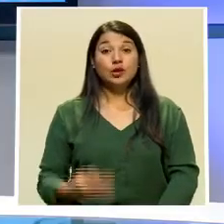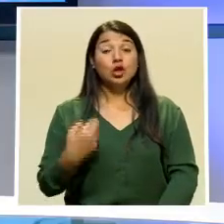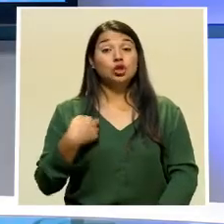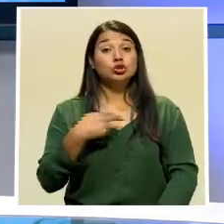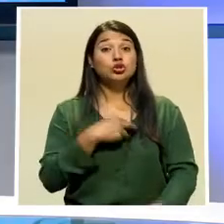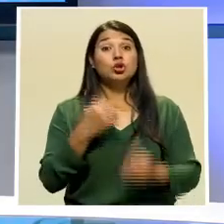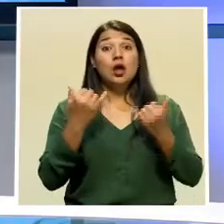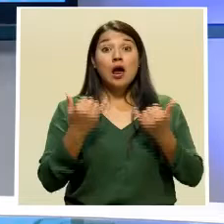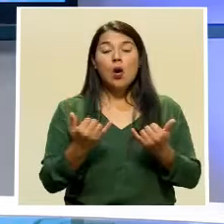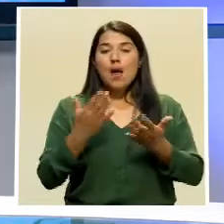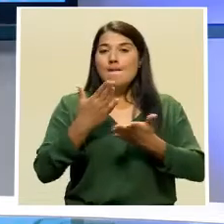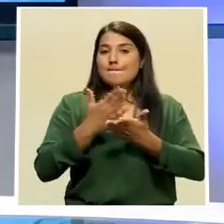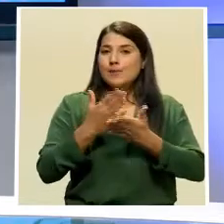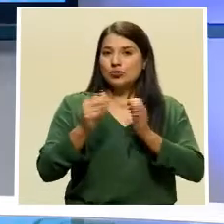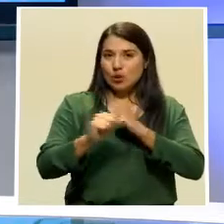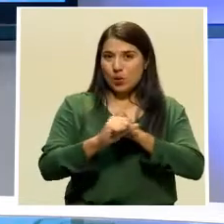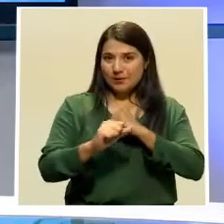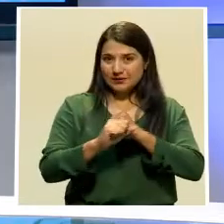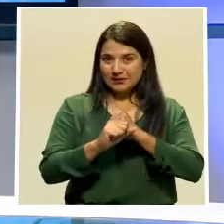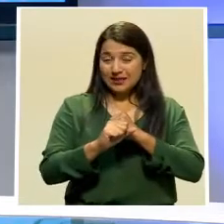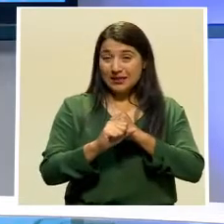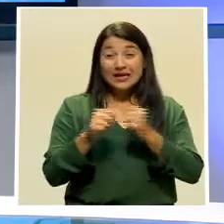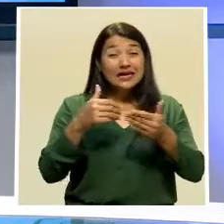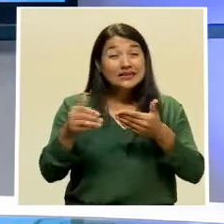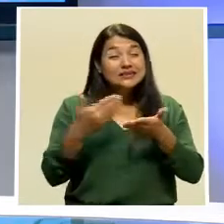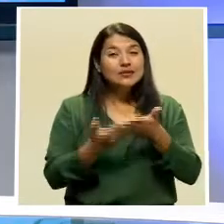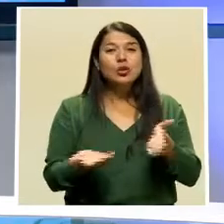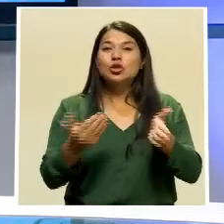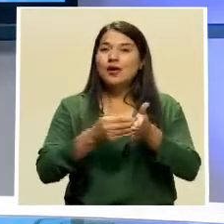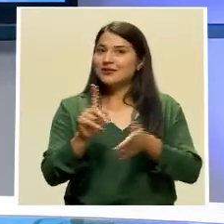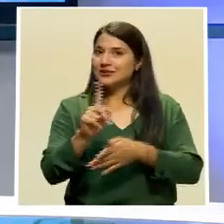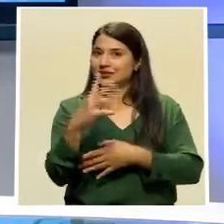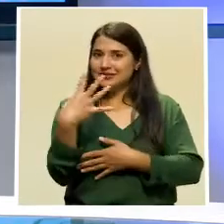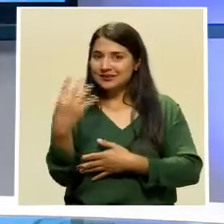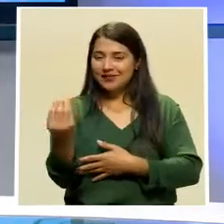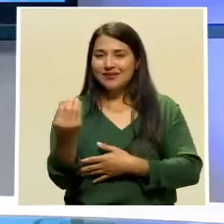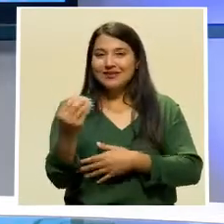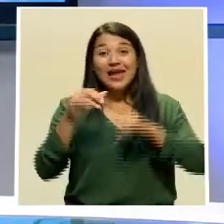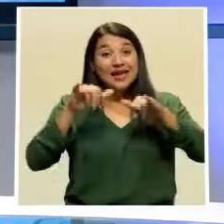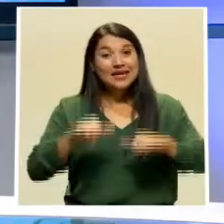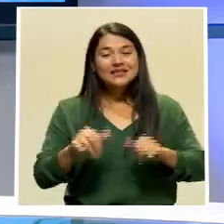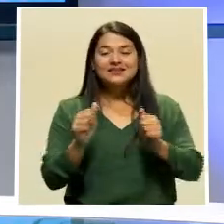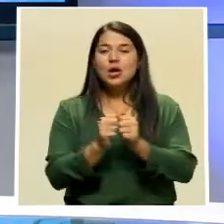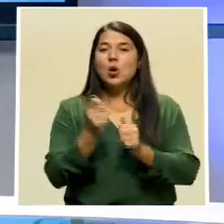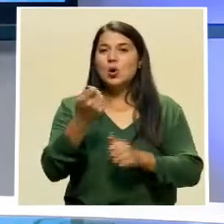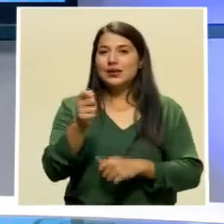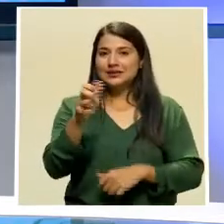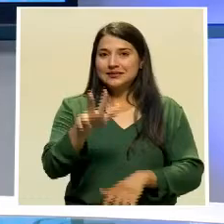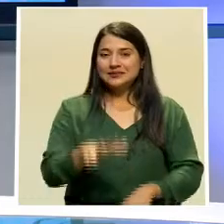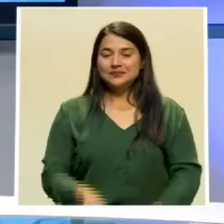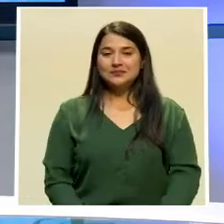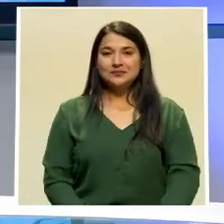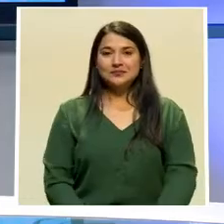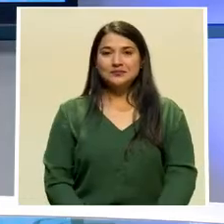Nosotros nos vamos a una pausa comercial y ya regresamos. No se vaya, que es en la señal de Canal 13.